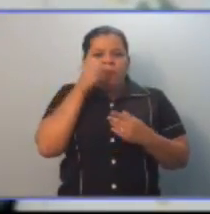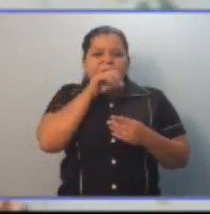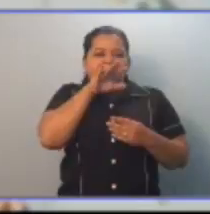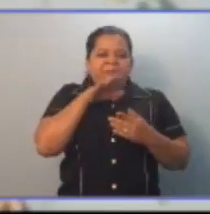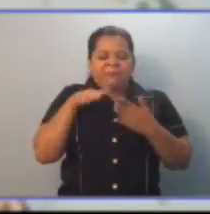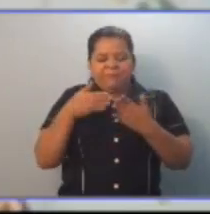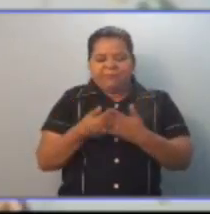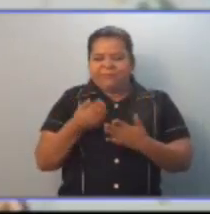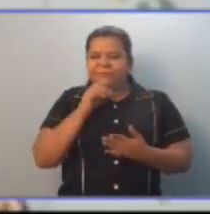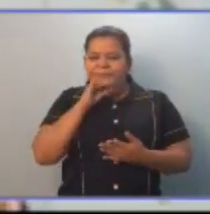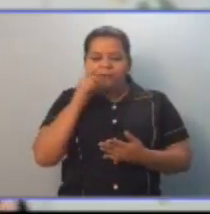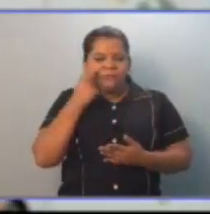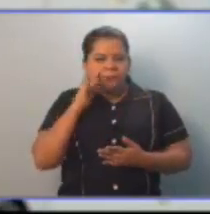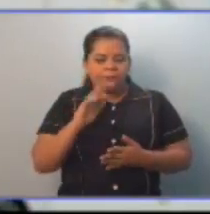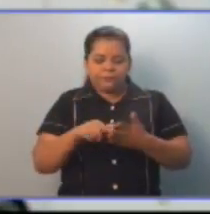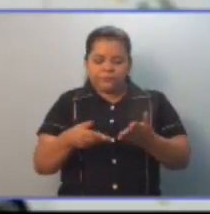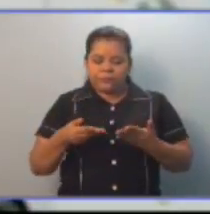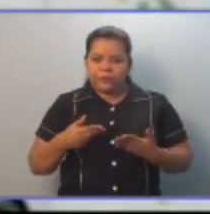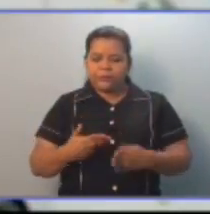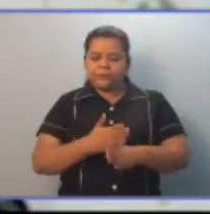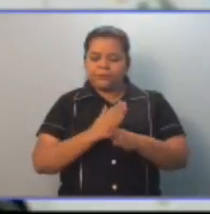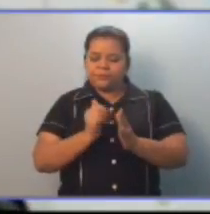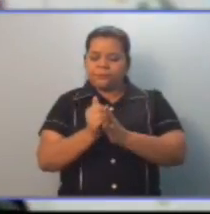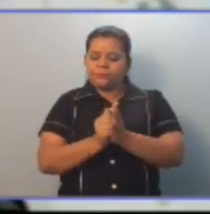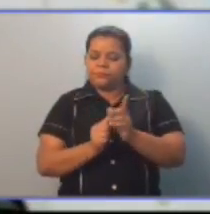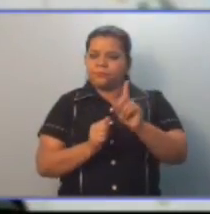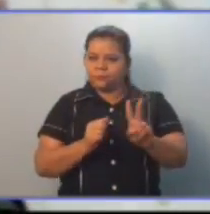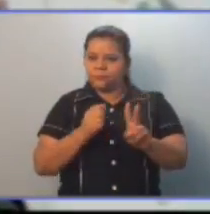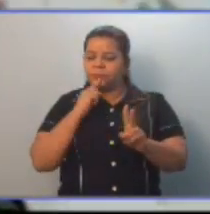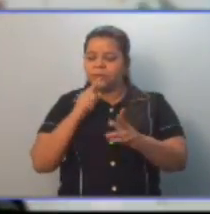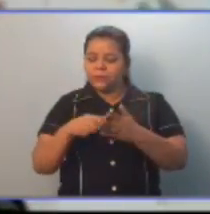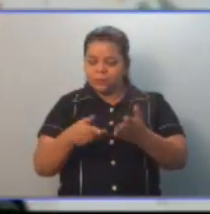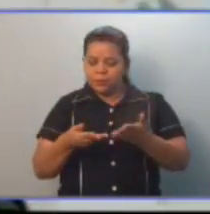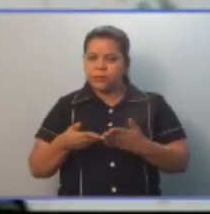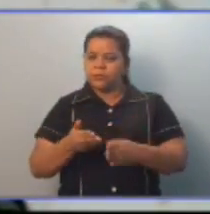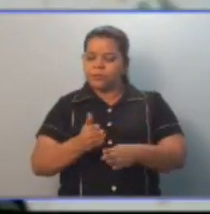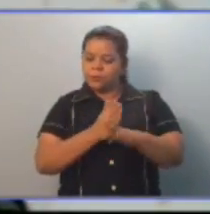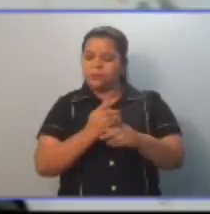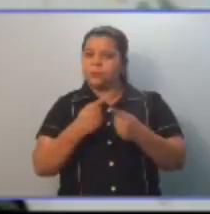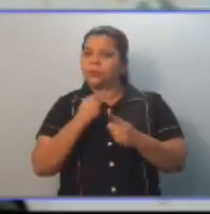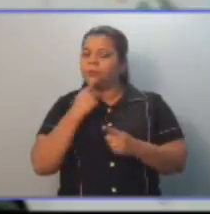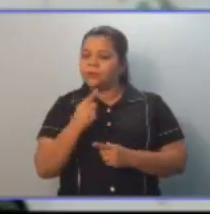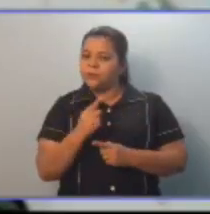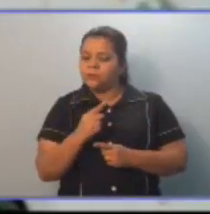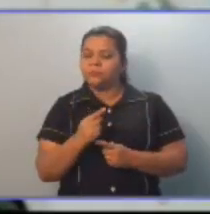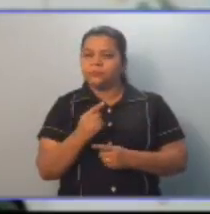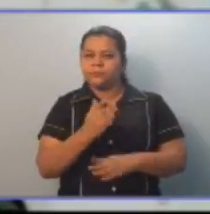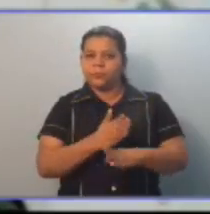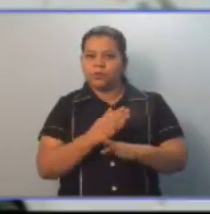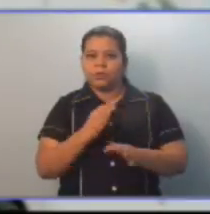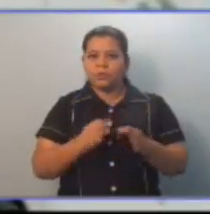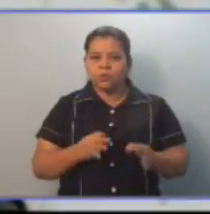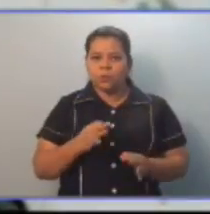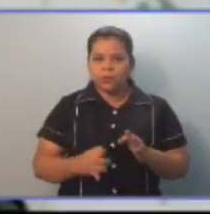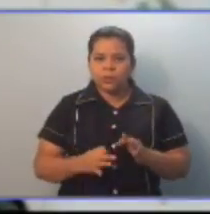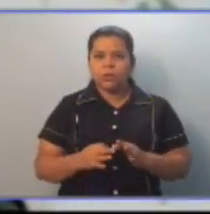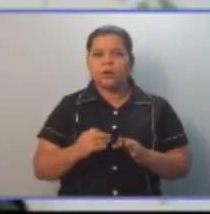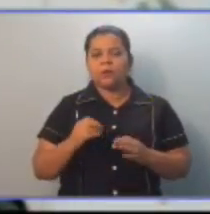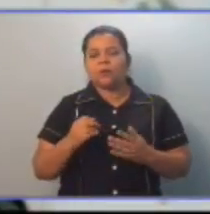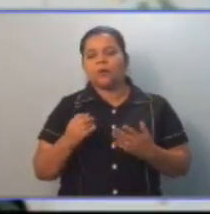ejemplos, el derecho a la protección del artículo 2, solo se habla de derecho a la protección, pero de ahí se interpreta que hay protección jurisdiccional del